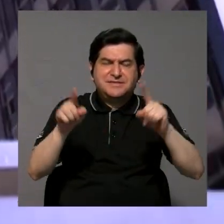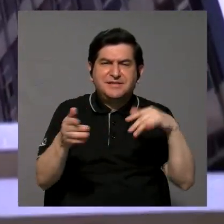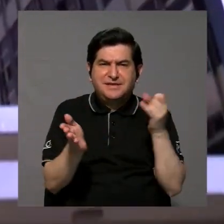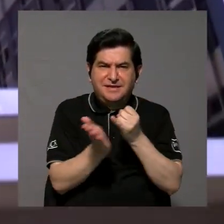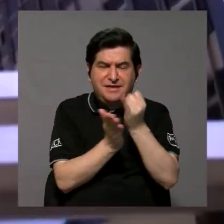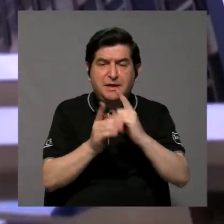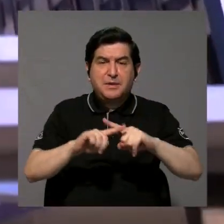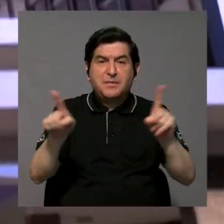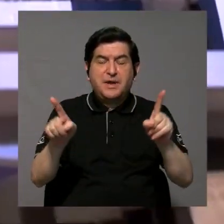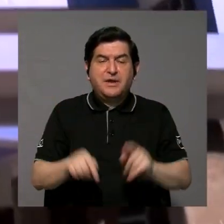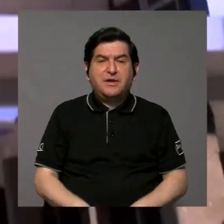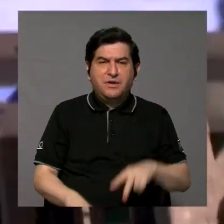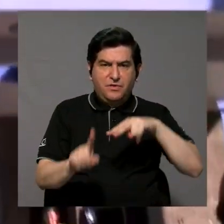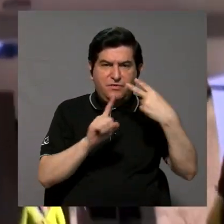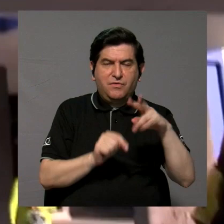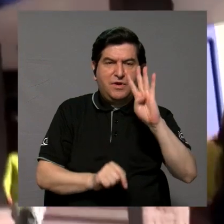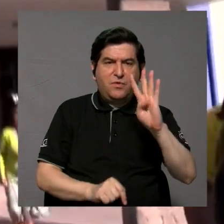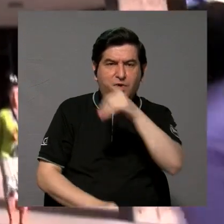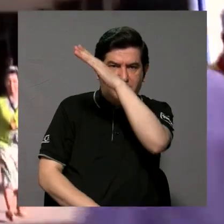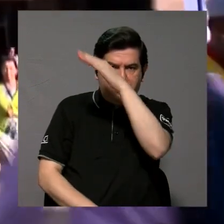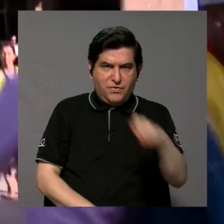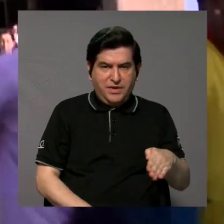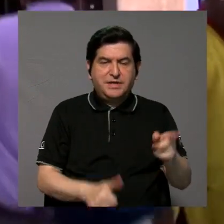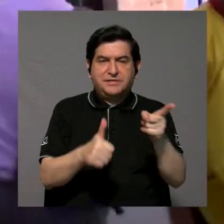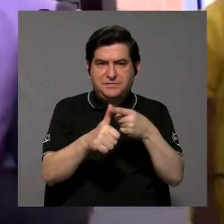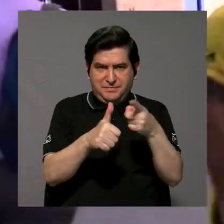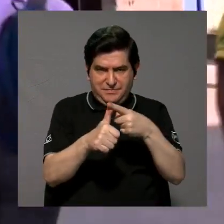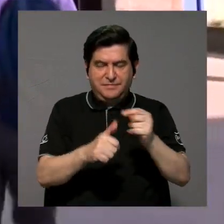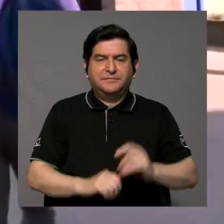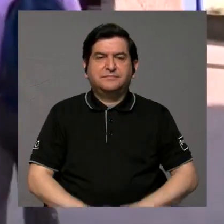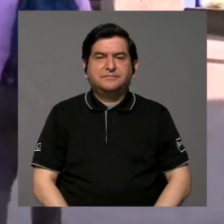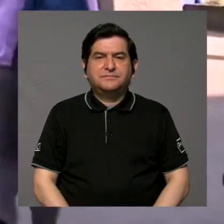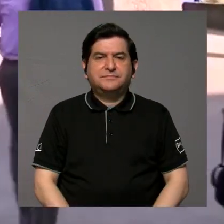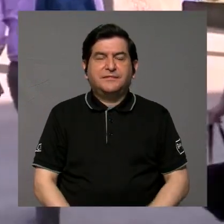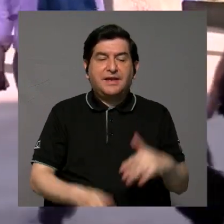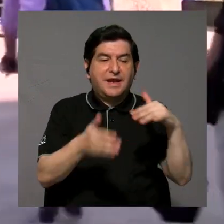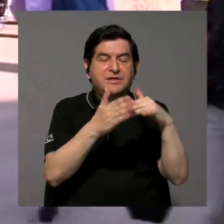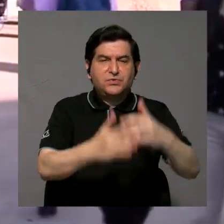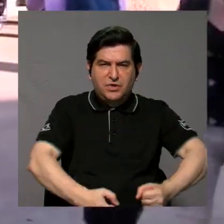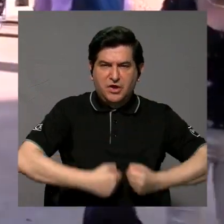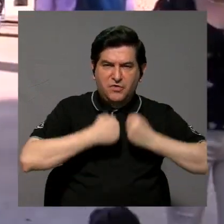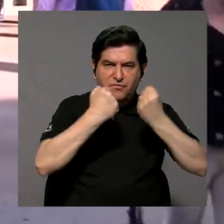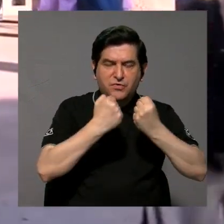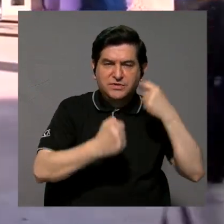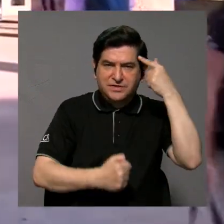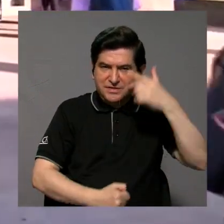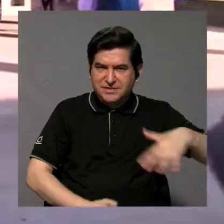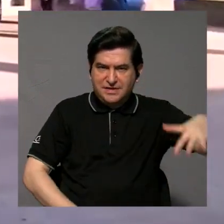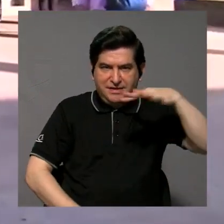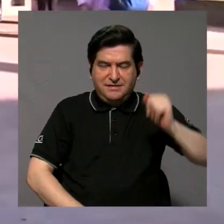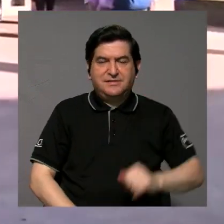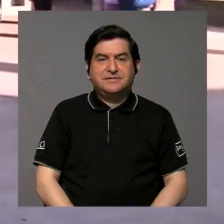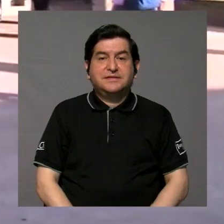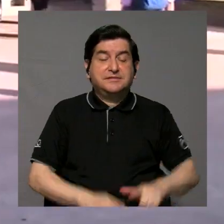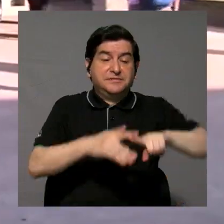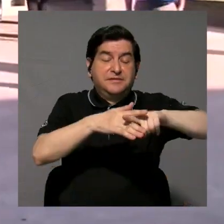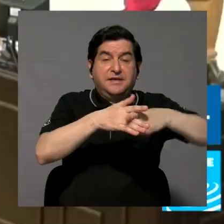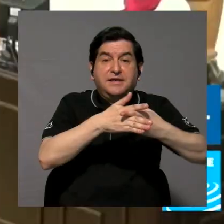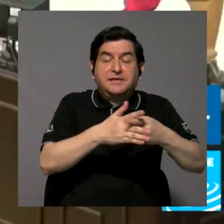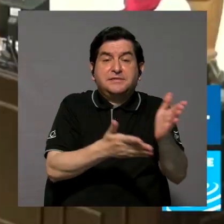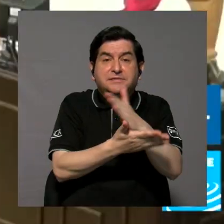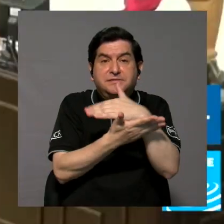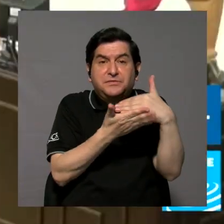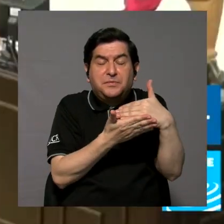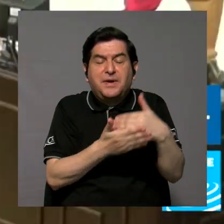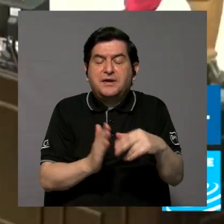nosotros nos enfocamos en 4 ejes principales. El primer eje tiene que ver con estudiar las fortalezas estatales. Como te decía al inicio, buena parte